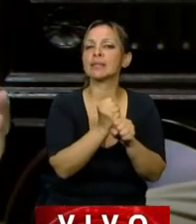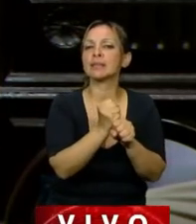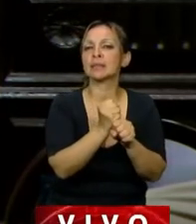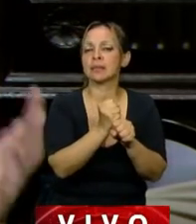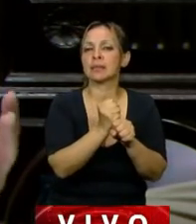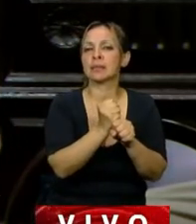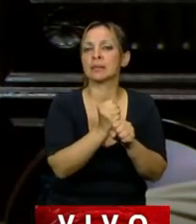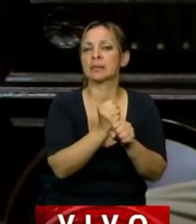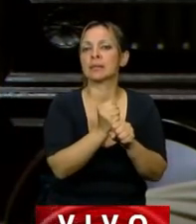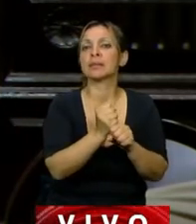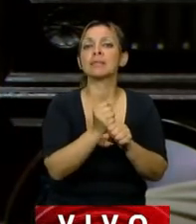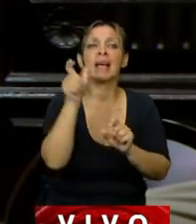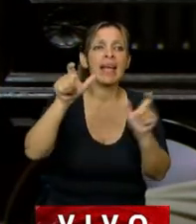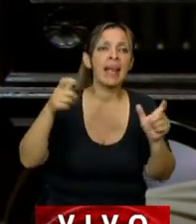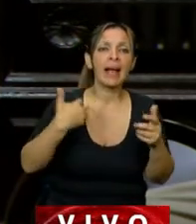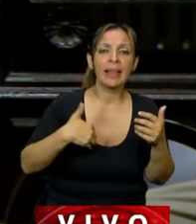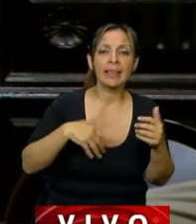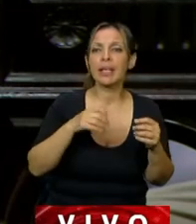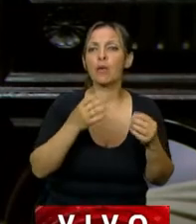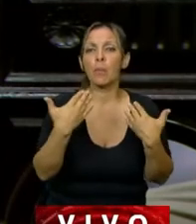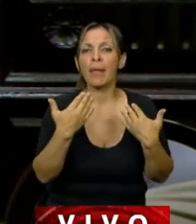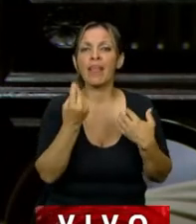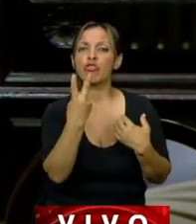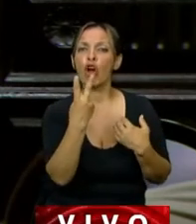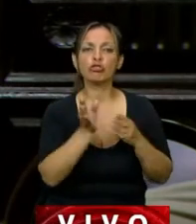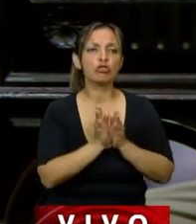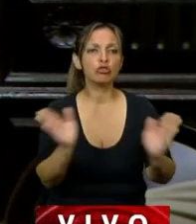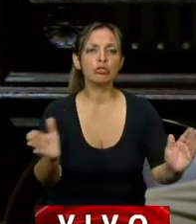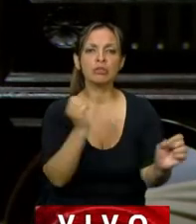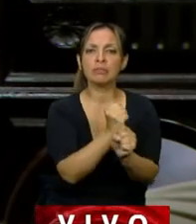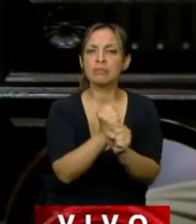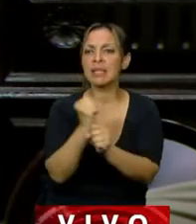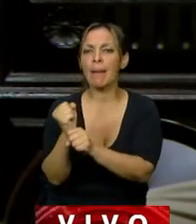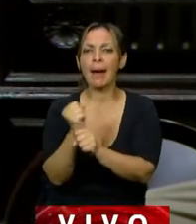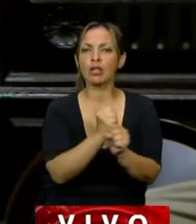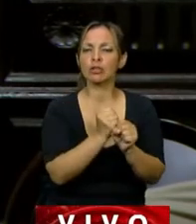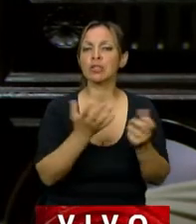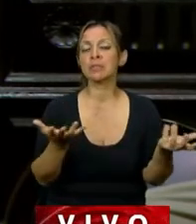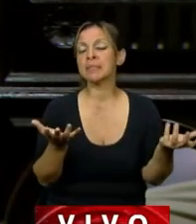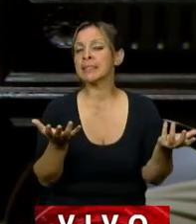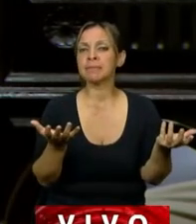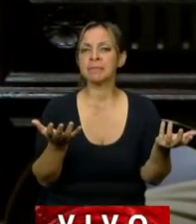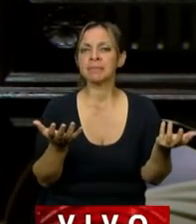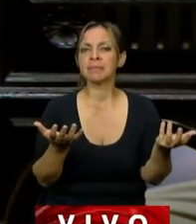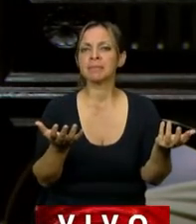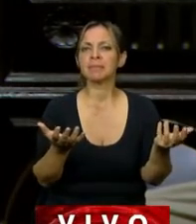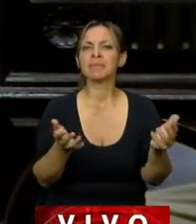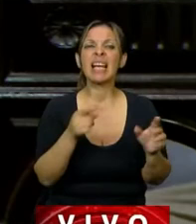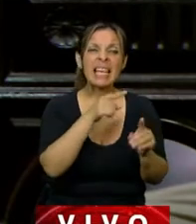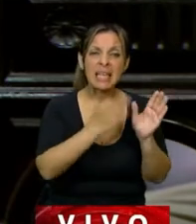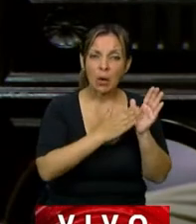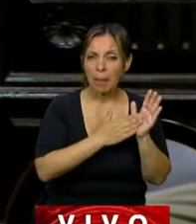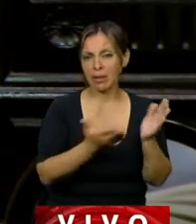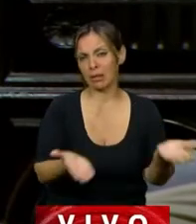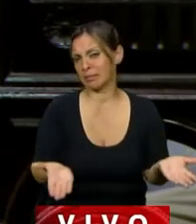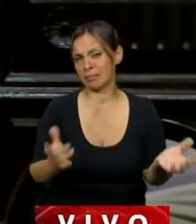de dos trabajos, que pueden tener inversión en distintas actividades? No puede ser ese uno de los argumentos, porque